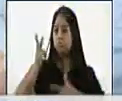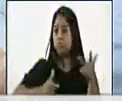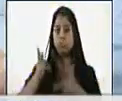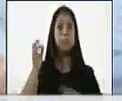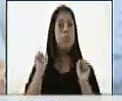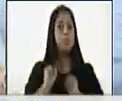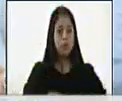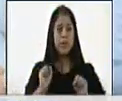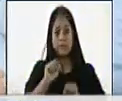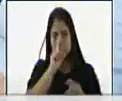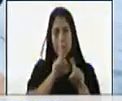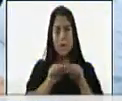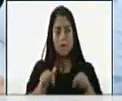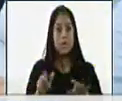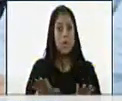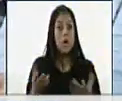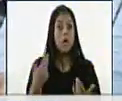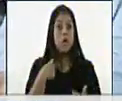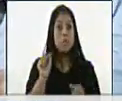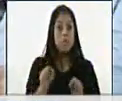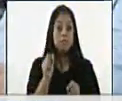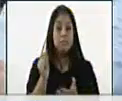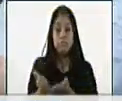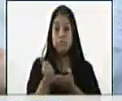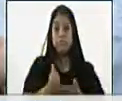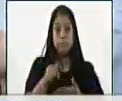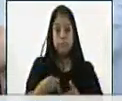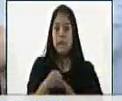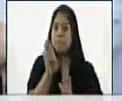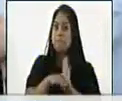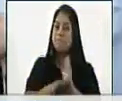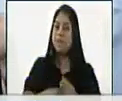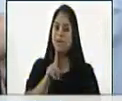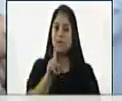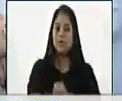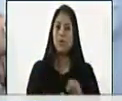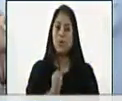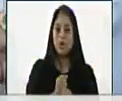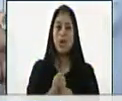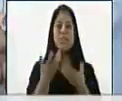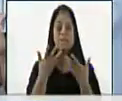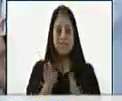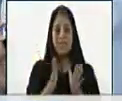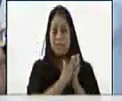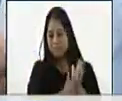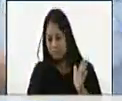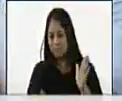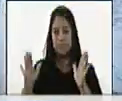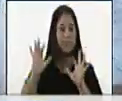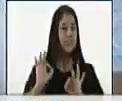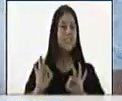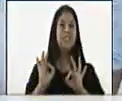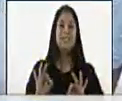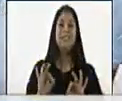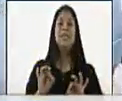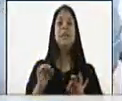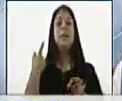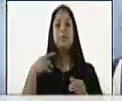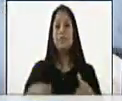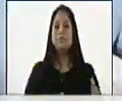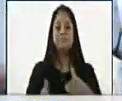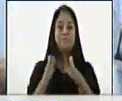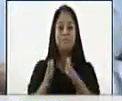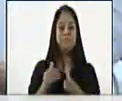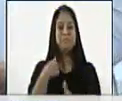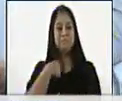en esta región y donde vamos a poder contar en menos de un año con toda una obra que va a ser, sin duda